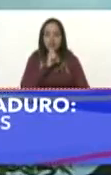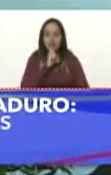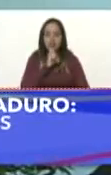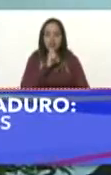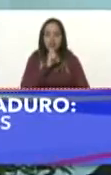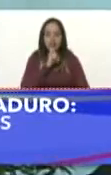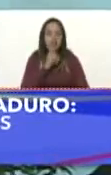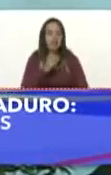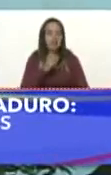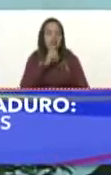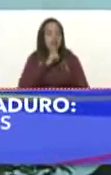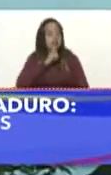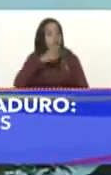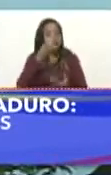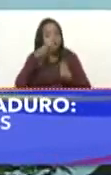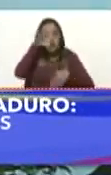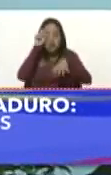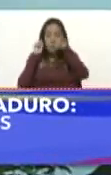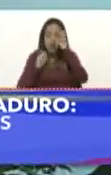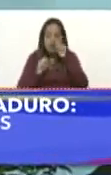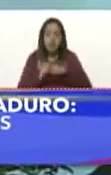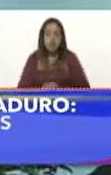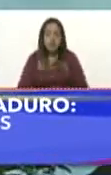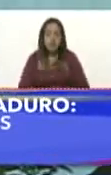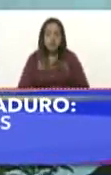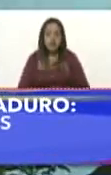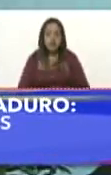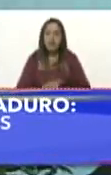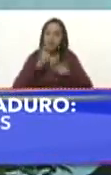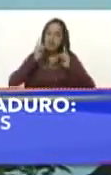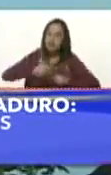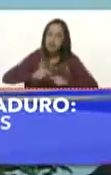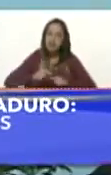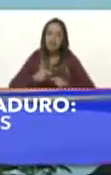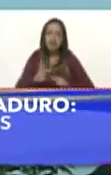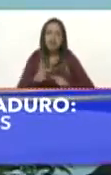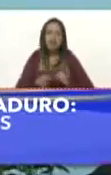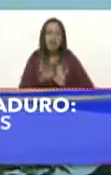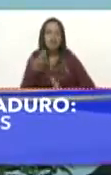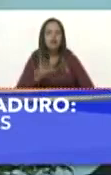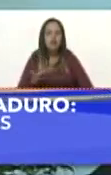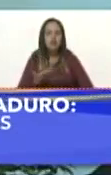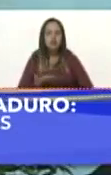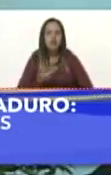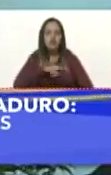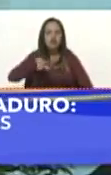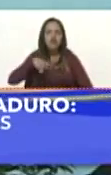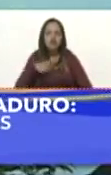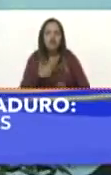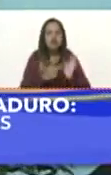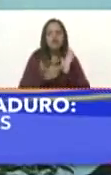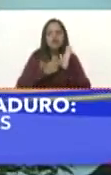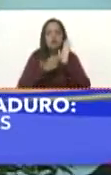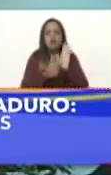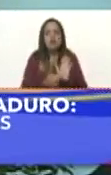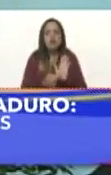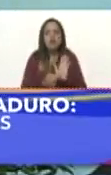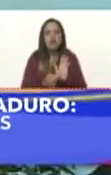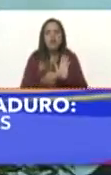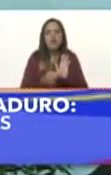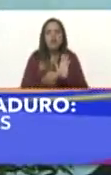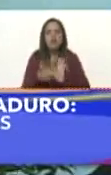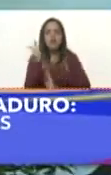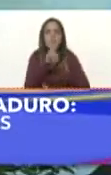de mucho aprendizaje, pero sobre todo ha sido un año donde hemos demostrado que Venezuela